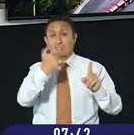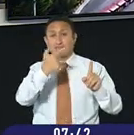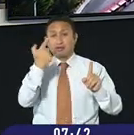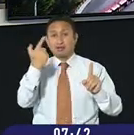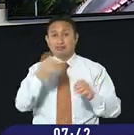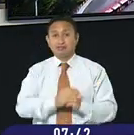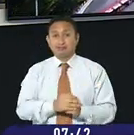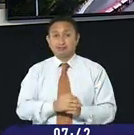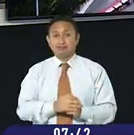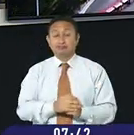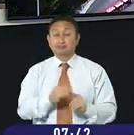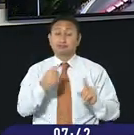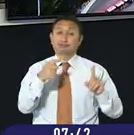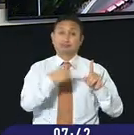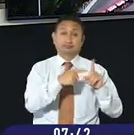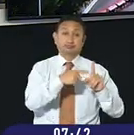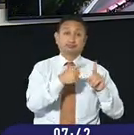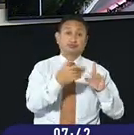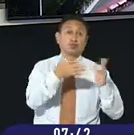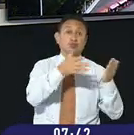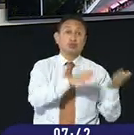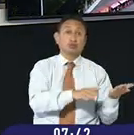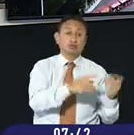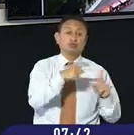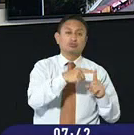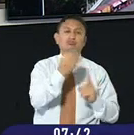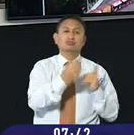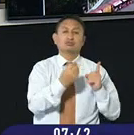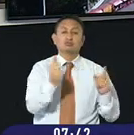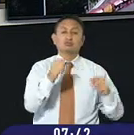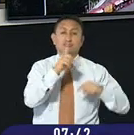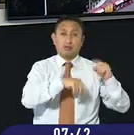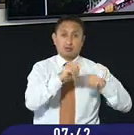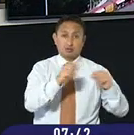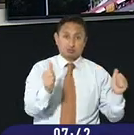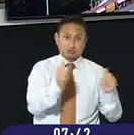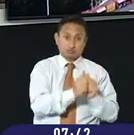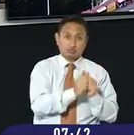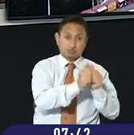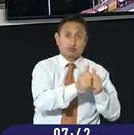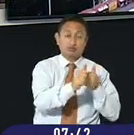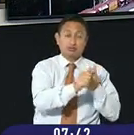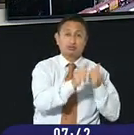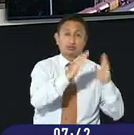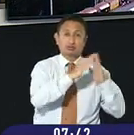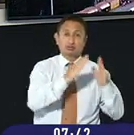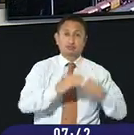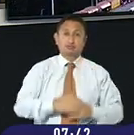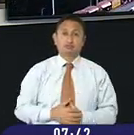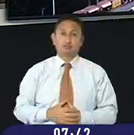este desafortunado ciudadano que se encontraba junto a dos amigos a pocos metros de su vivienda.